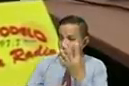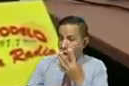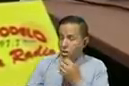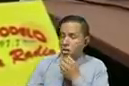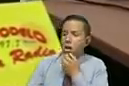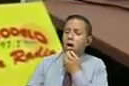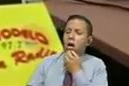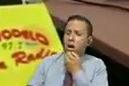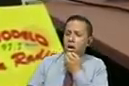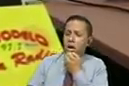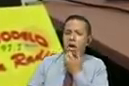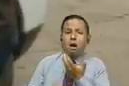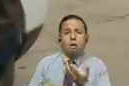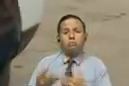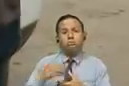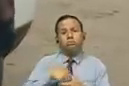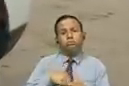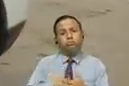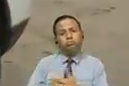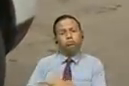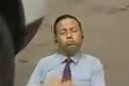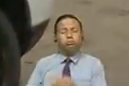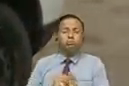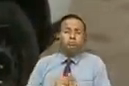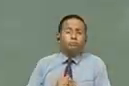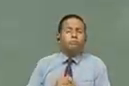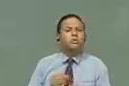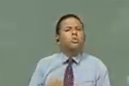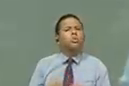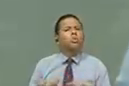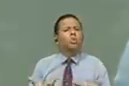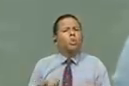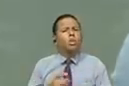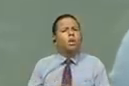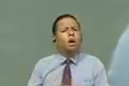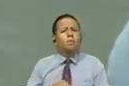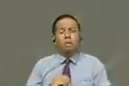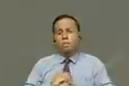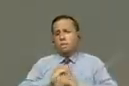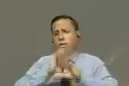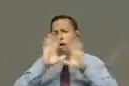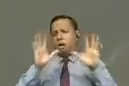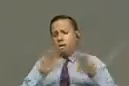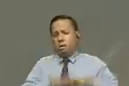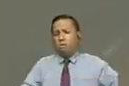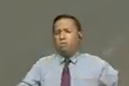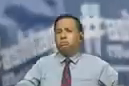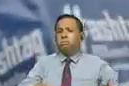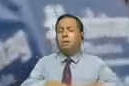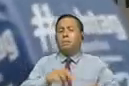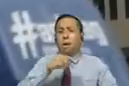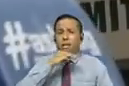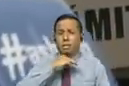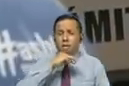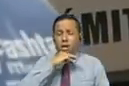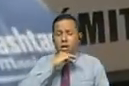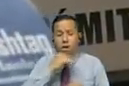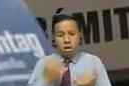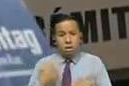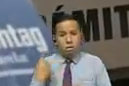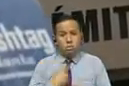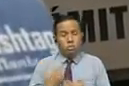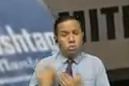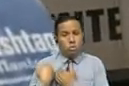fue trasladado al centro forense. El atentado criminal ocurrió a plena luz del día en el barrio 15 de septiembre. Estamos haciendo una investigación,